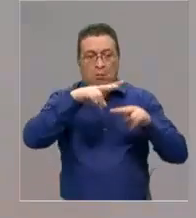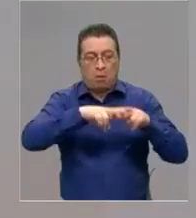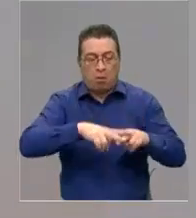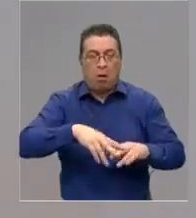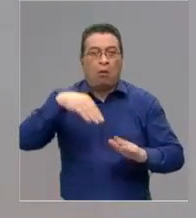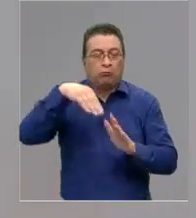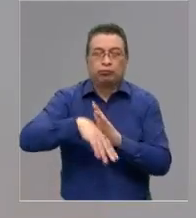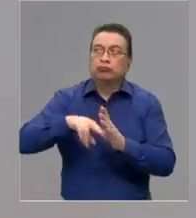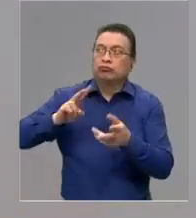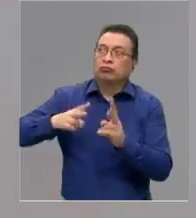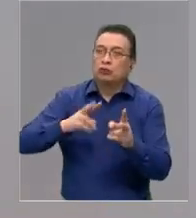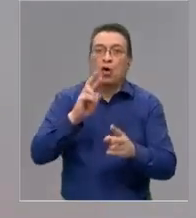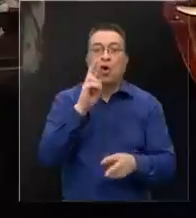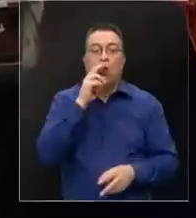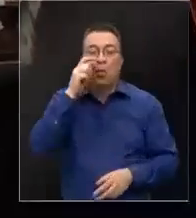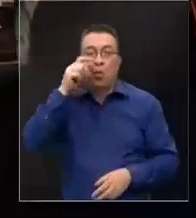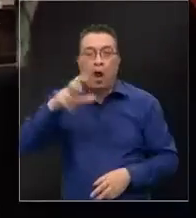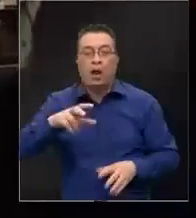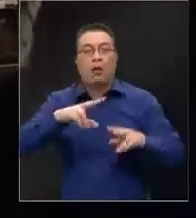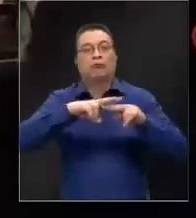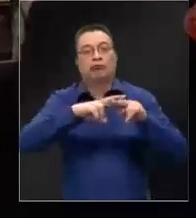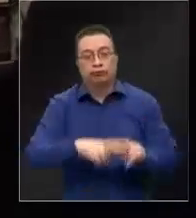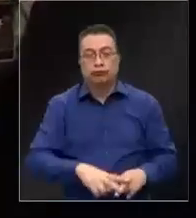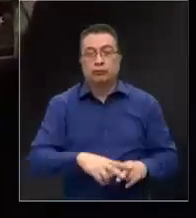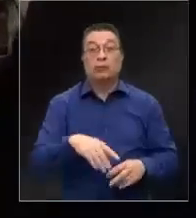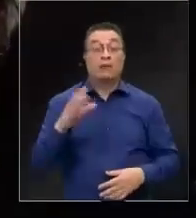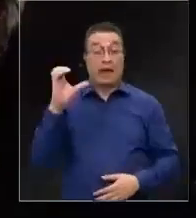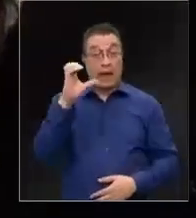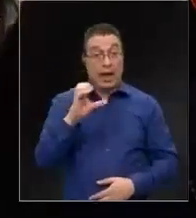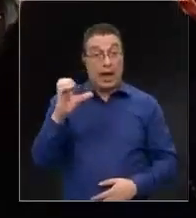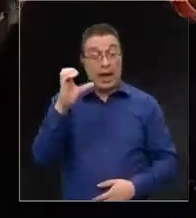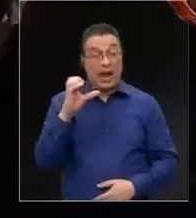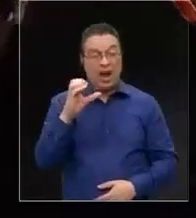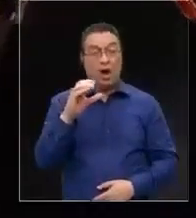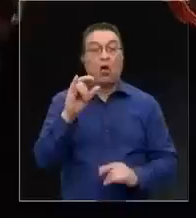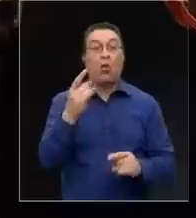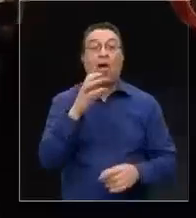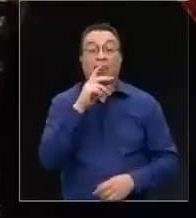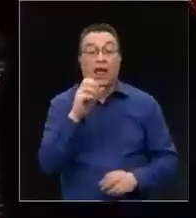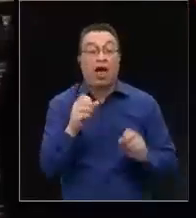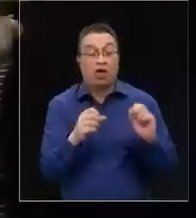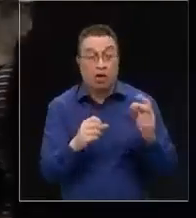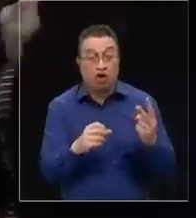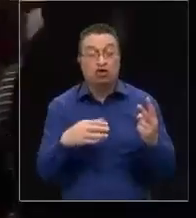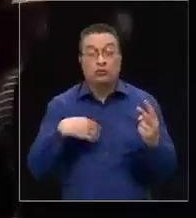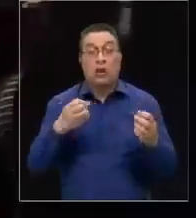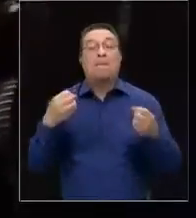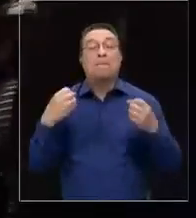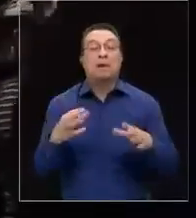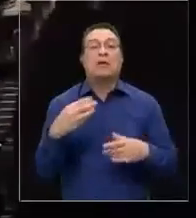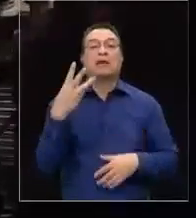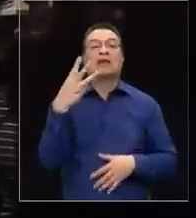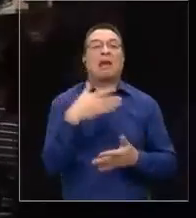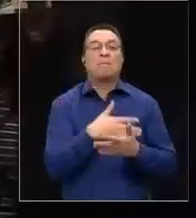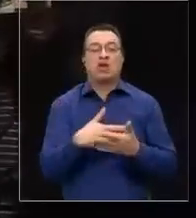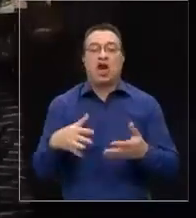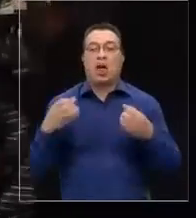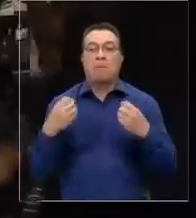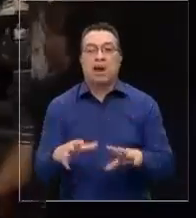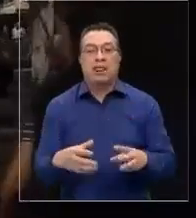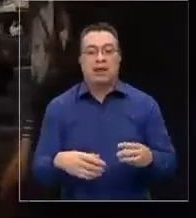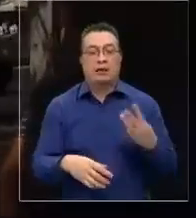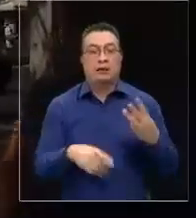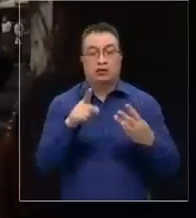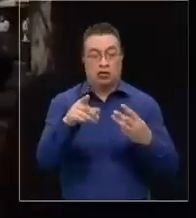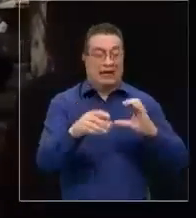agudicen por el conflicto en Ucrania. En el mes de enero, entre la cuenta 2 y la cuenta que tengo de mis fondos, perdí 3 millones. Ya, y usted dijo que estaba en el